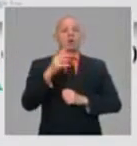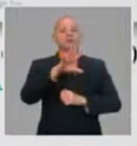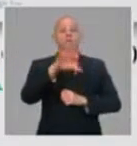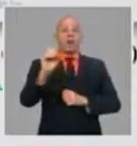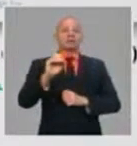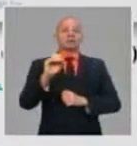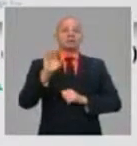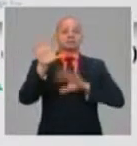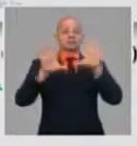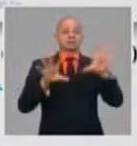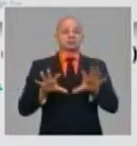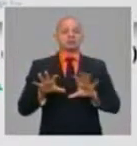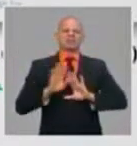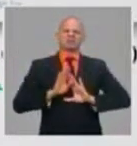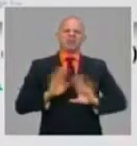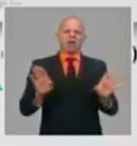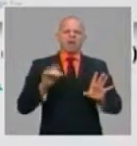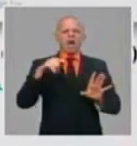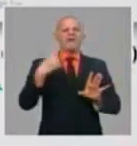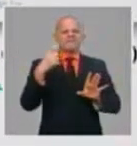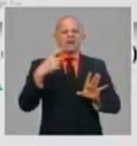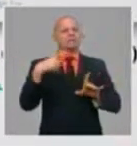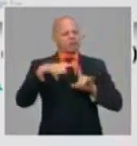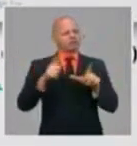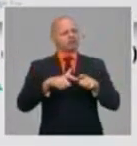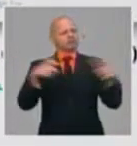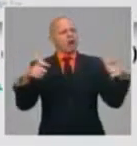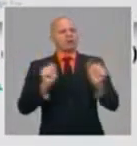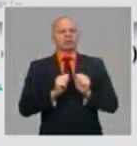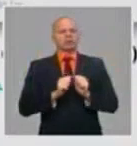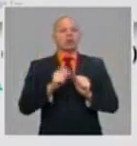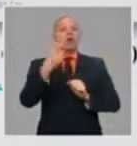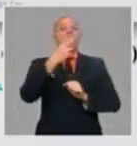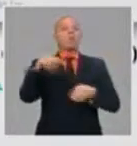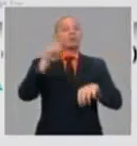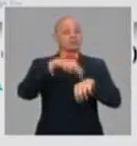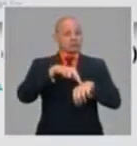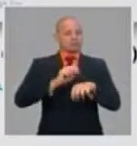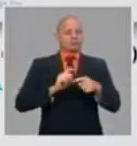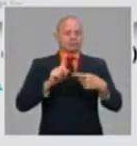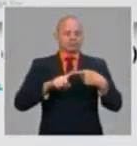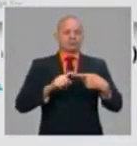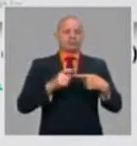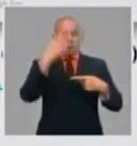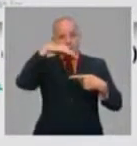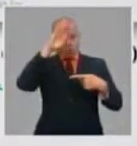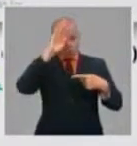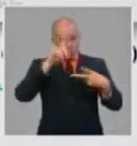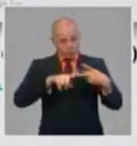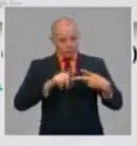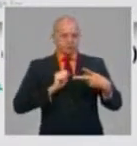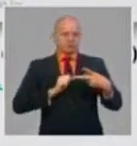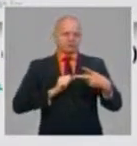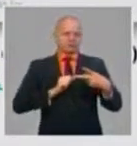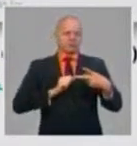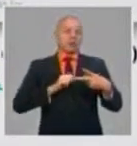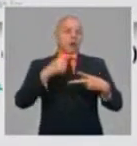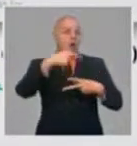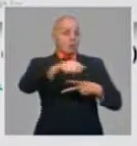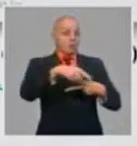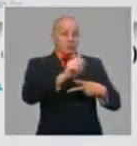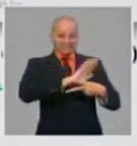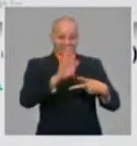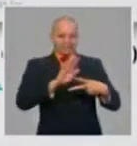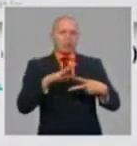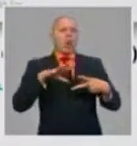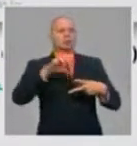suficiente. Es hora de que Distrito Columbia, Puerto Rico, Cuba, entre paréntesis, tan pronto como sea libre,